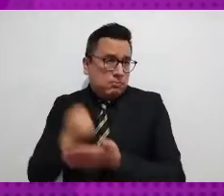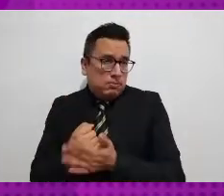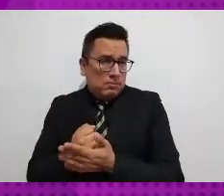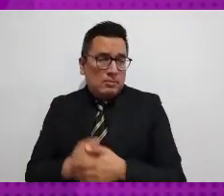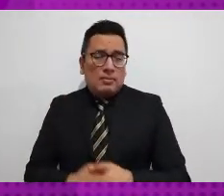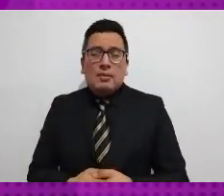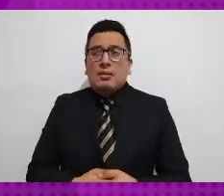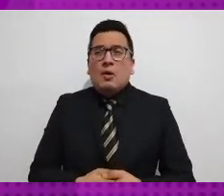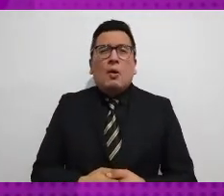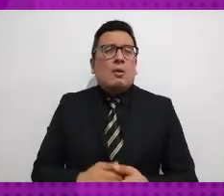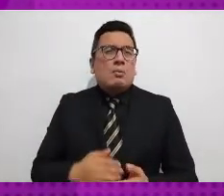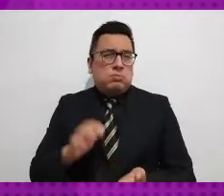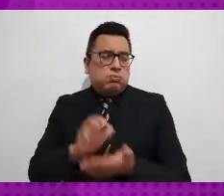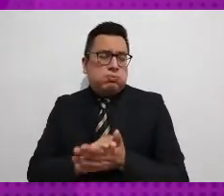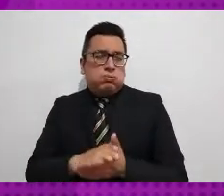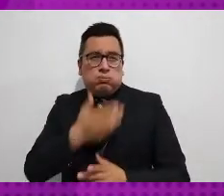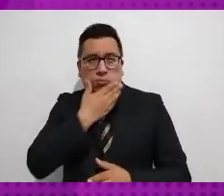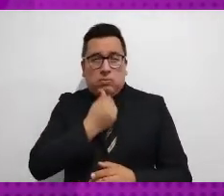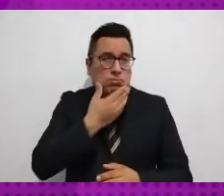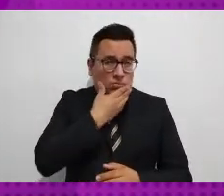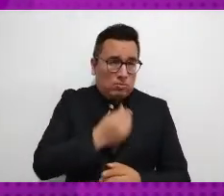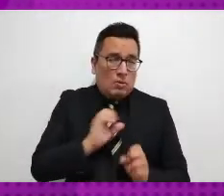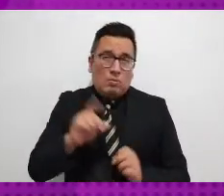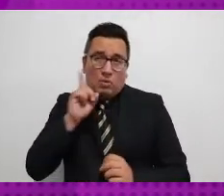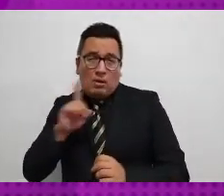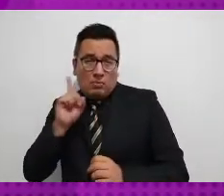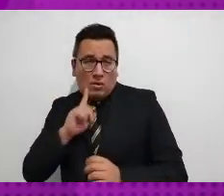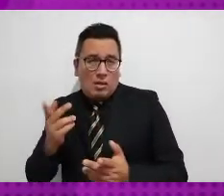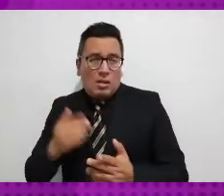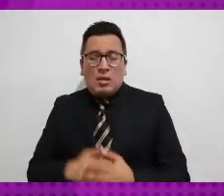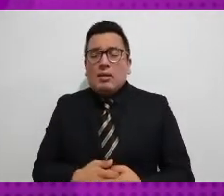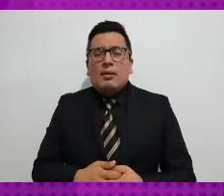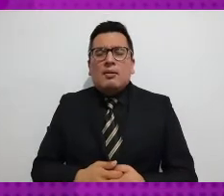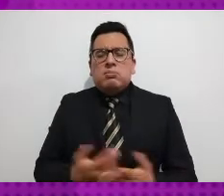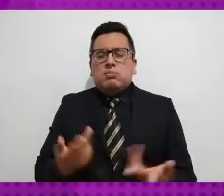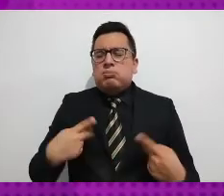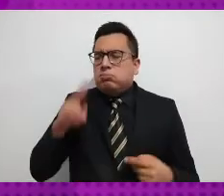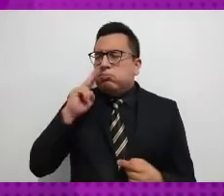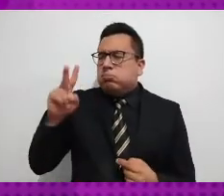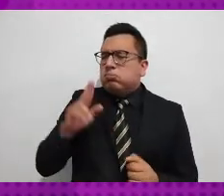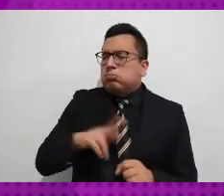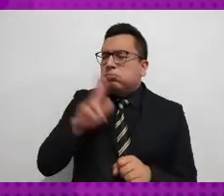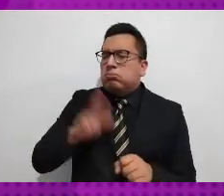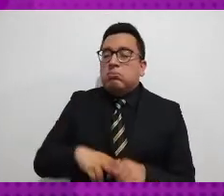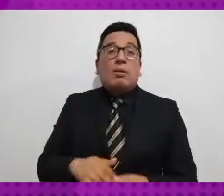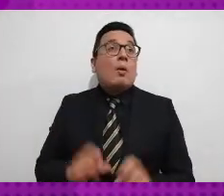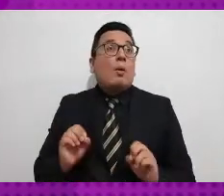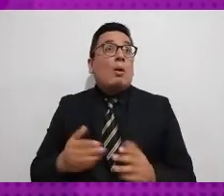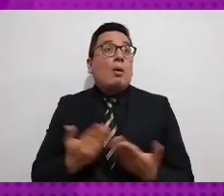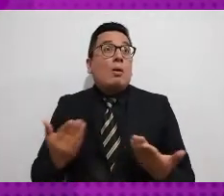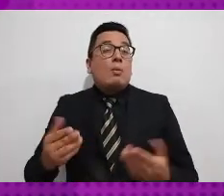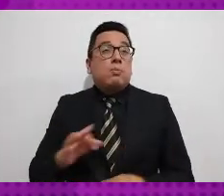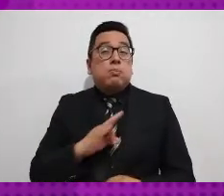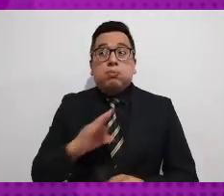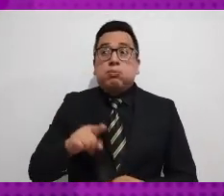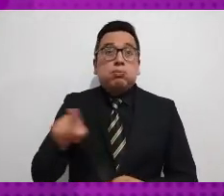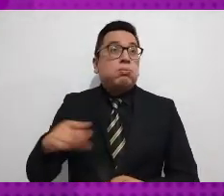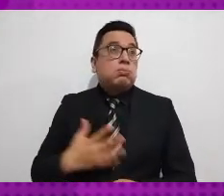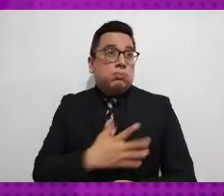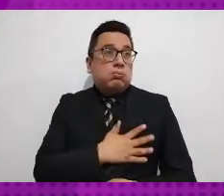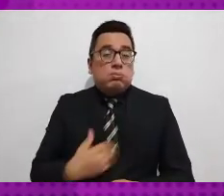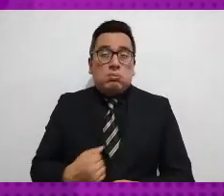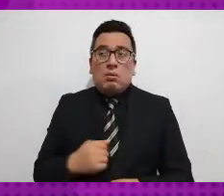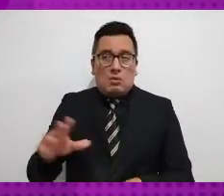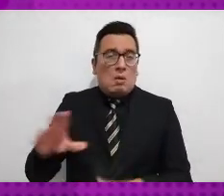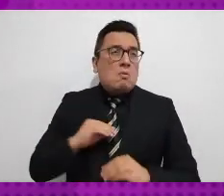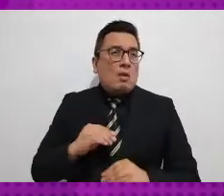visibles. A raíz de que se aprueba la adopción, ya podemos ver también personas que tienen ya hijos, ¿no? En esta modalidad.